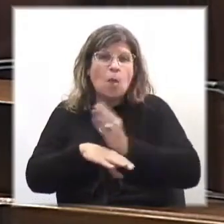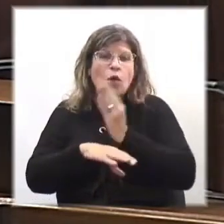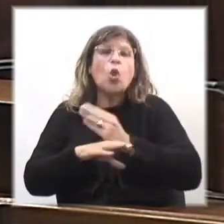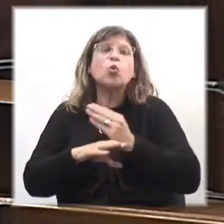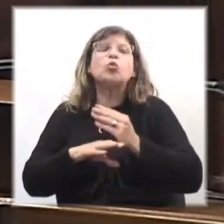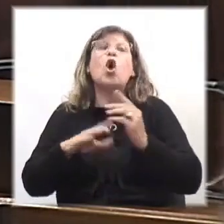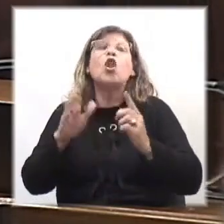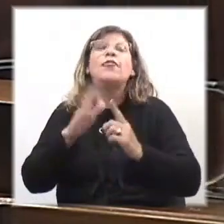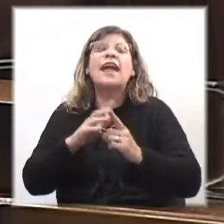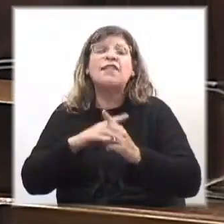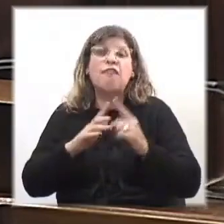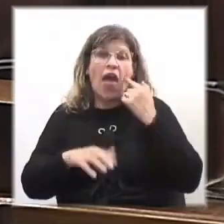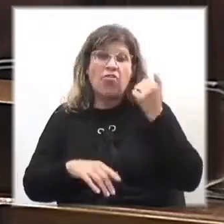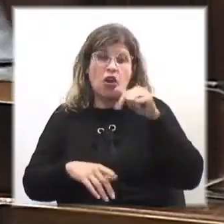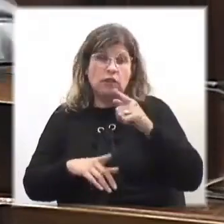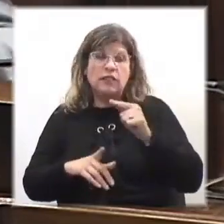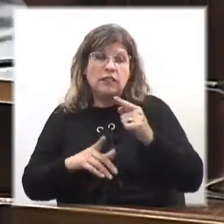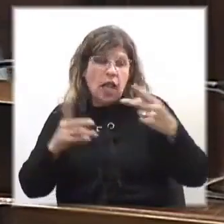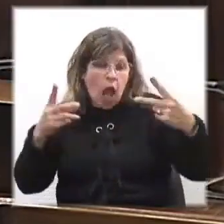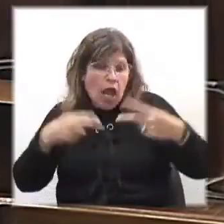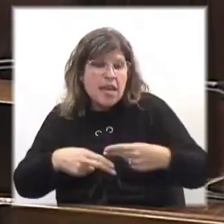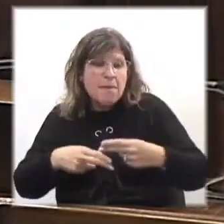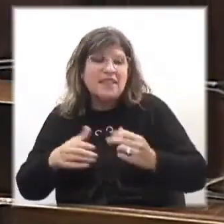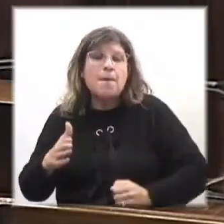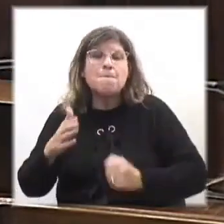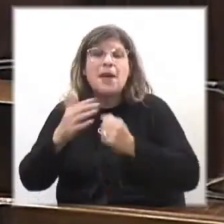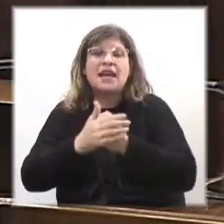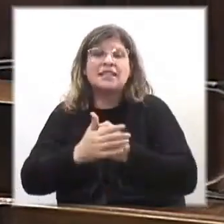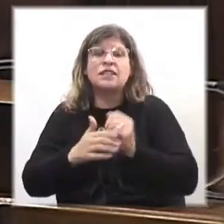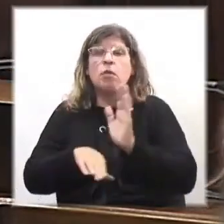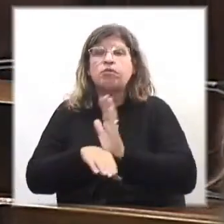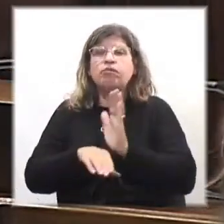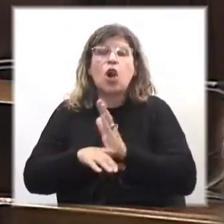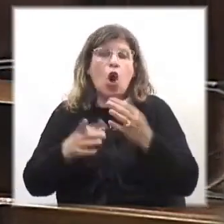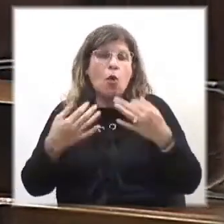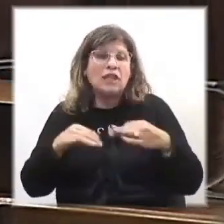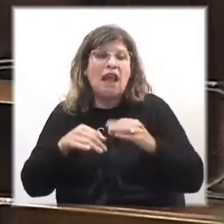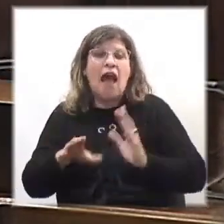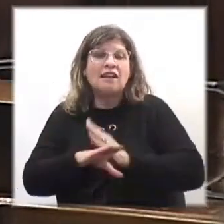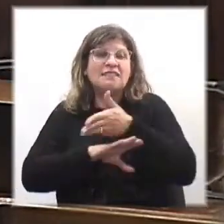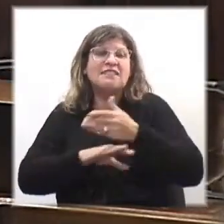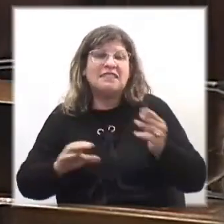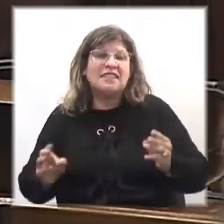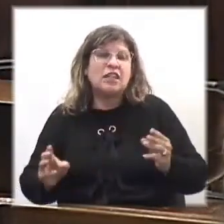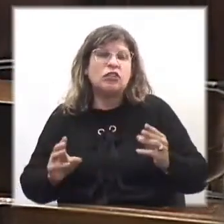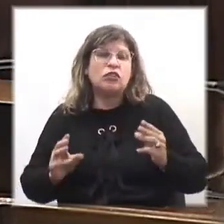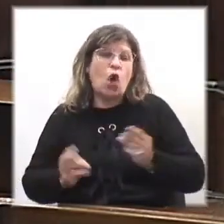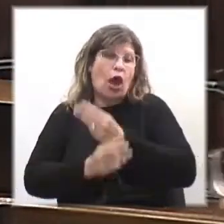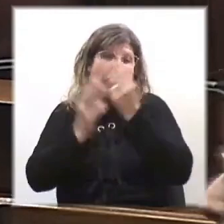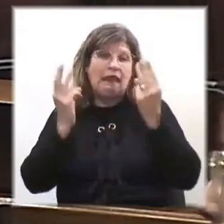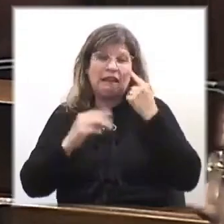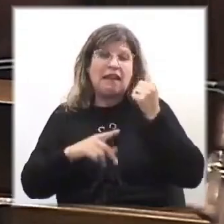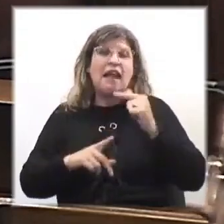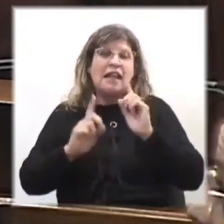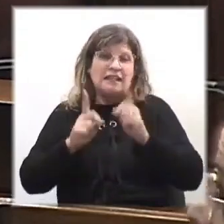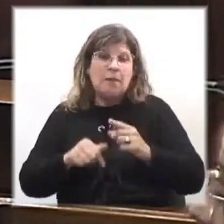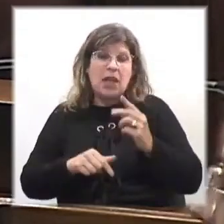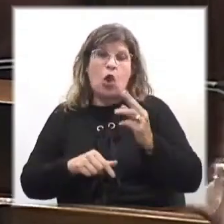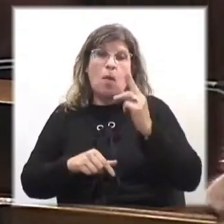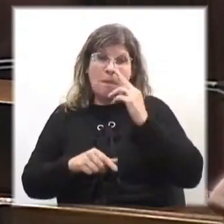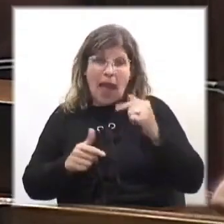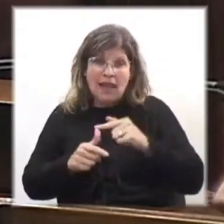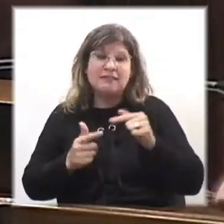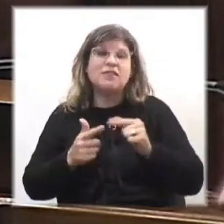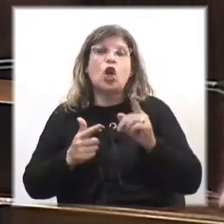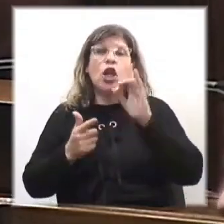tarifado que paute límites máximos como garantía de acceso universal al igual que pasa con el pan al igual